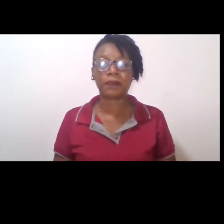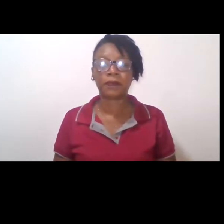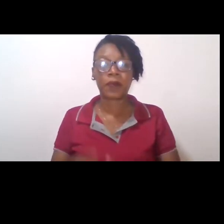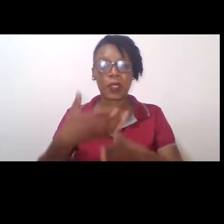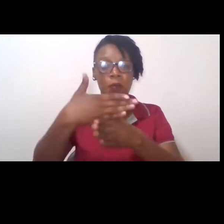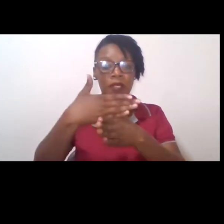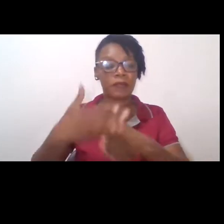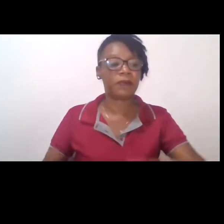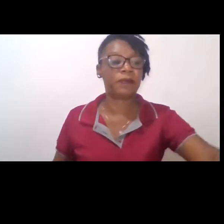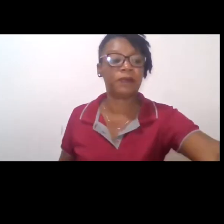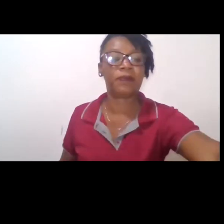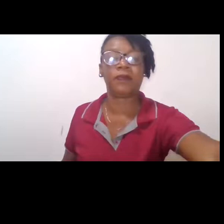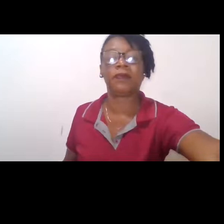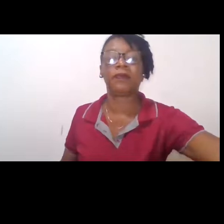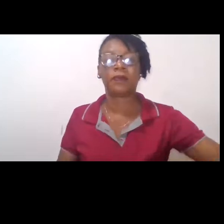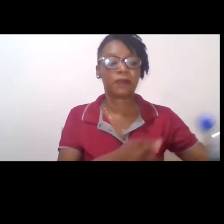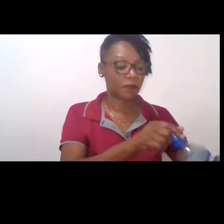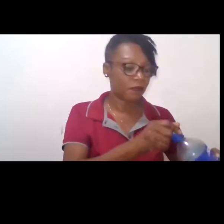compartir. En primera instancia,